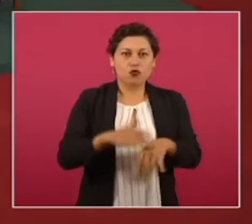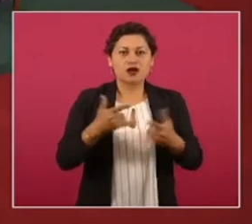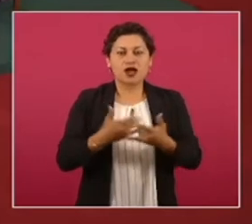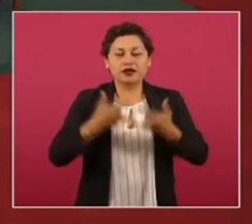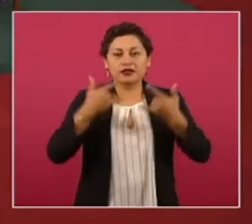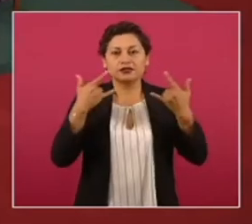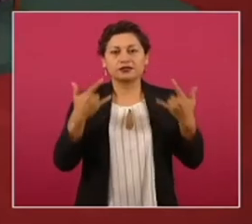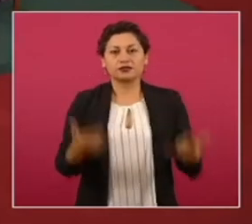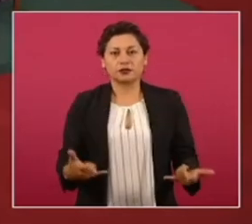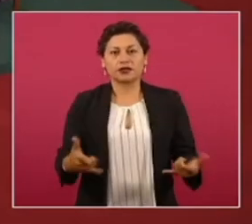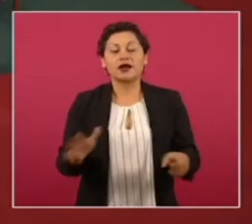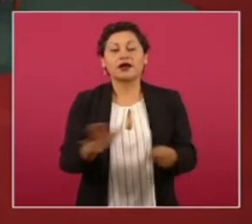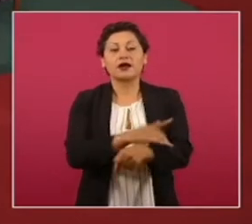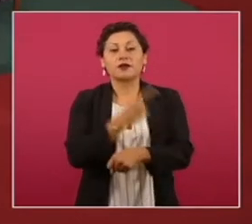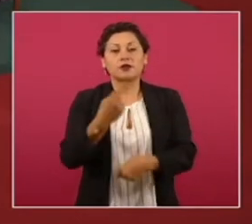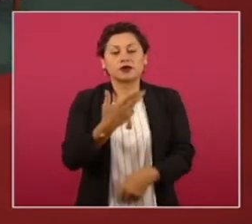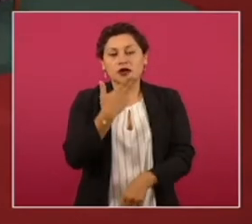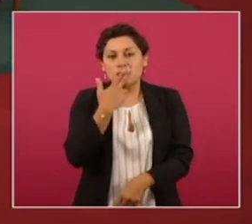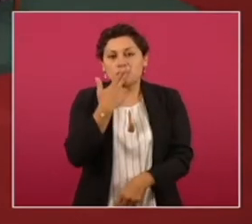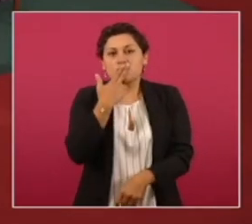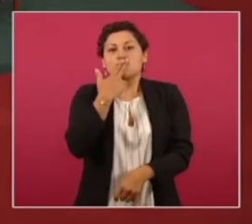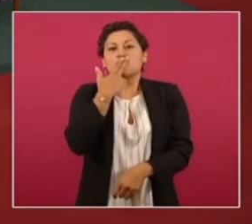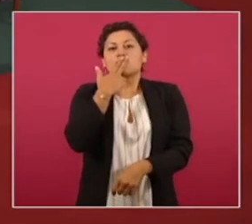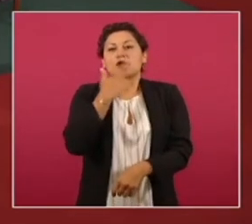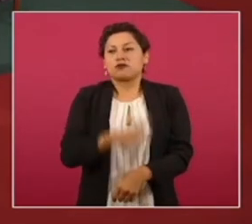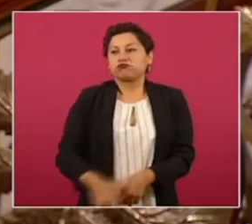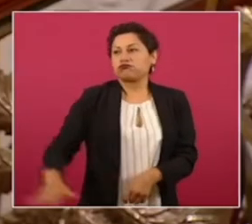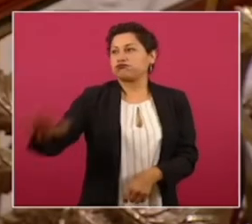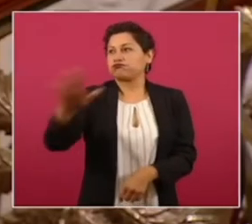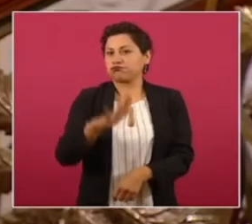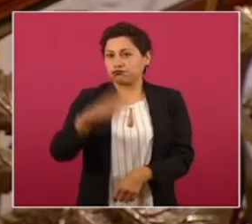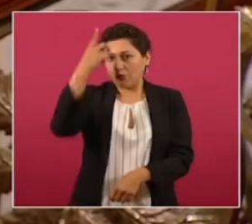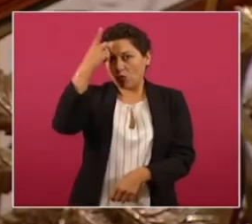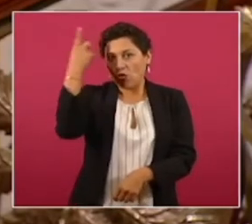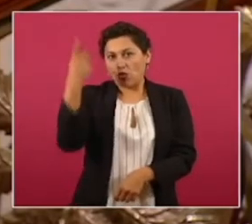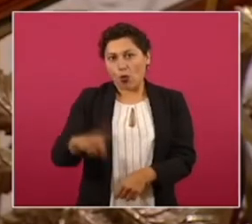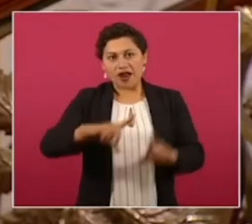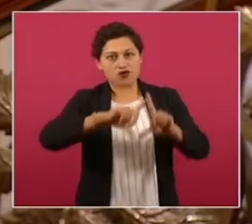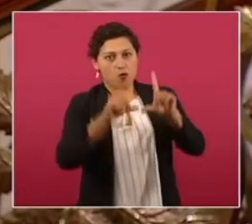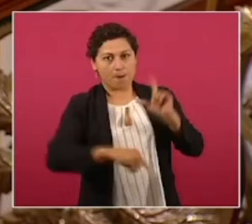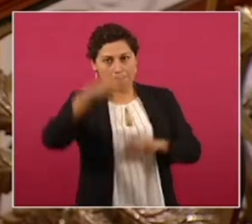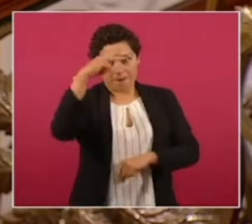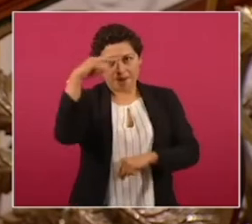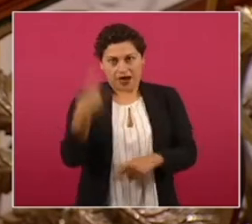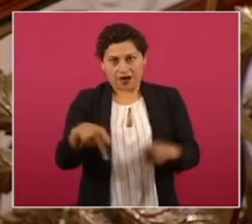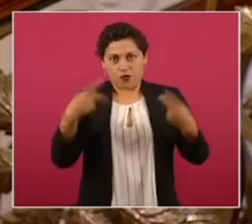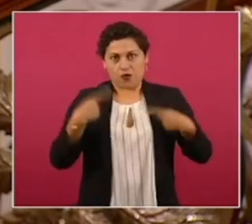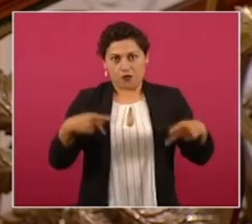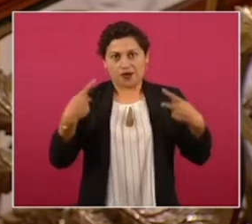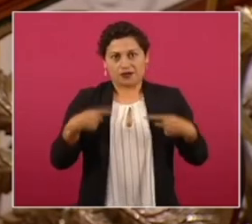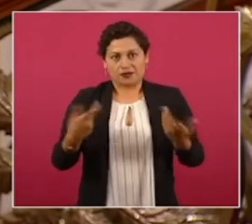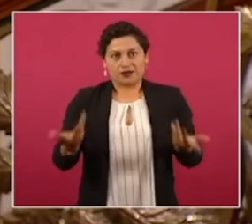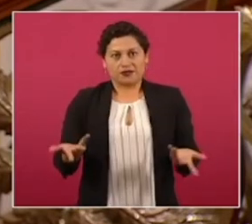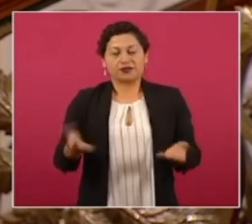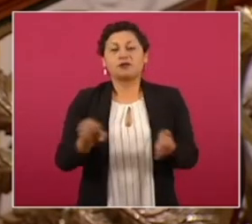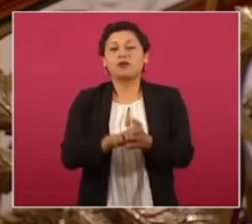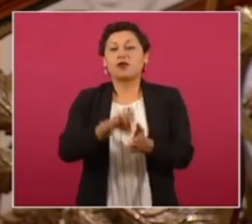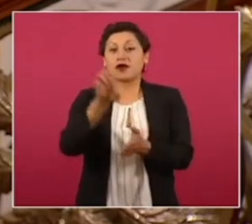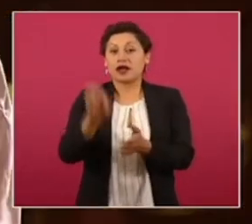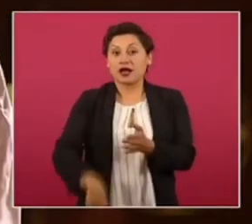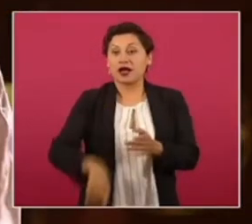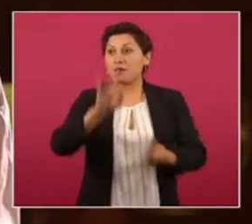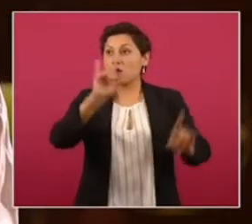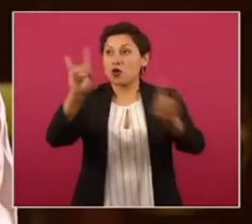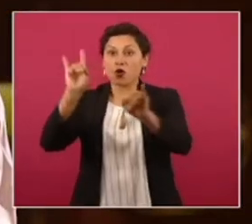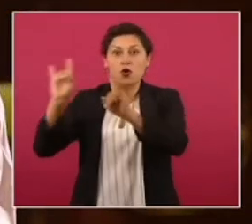beneficio de la preservación del patrimonio del pueblo de México, como a partir de hoy será la exposición México